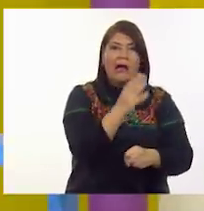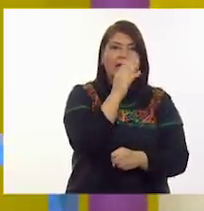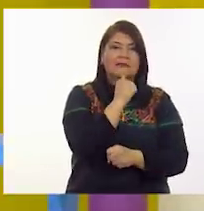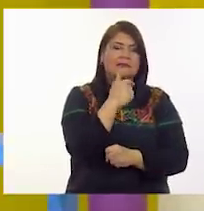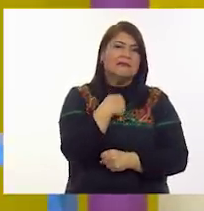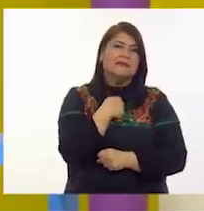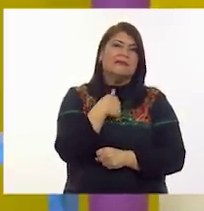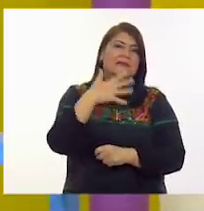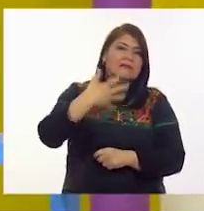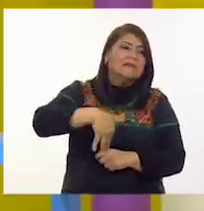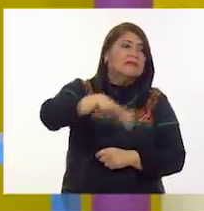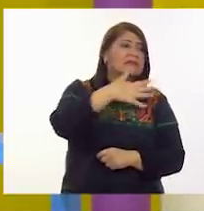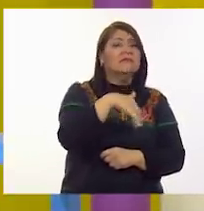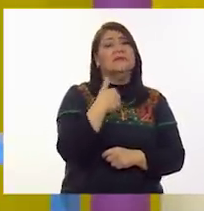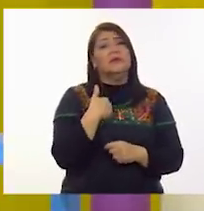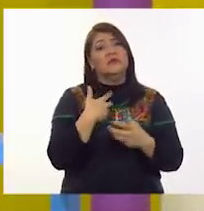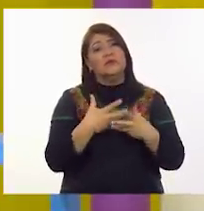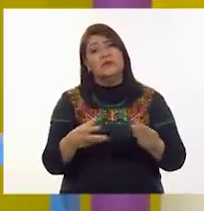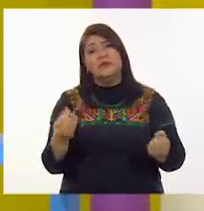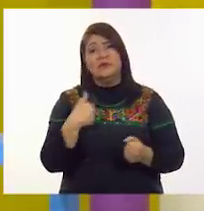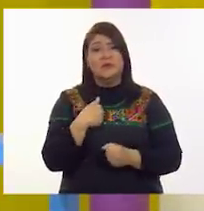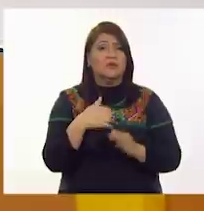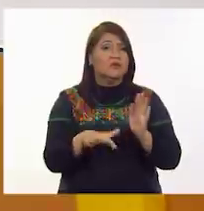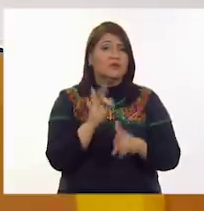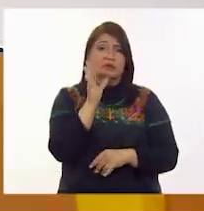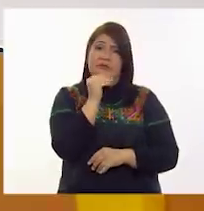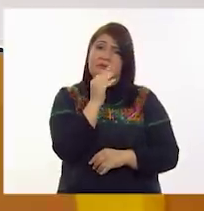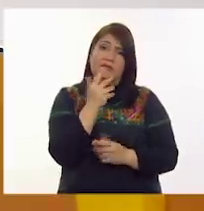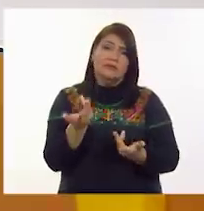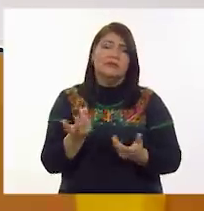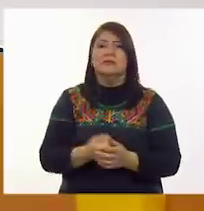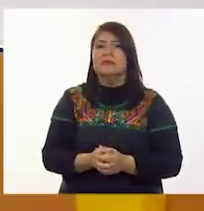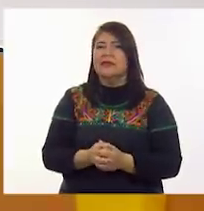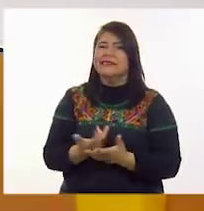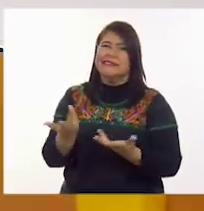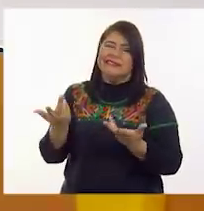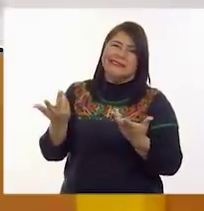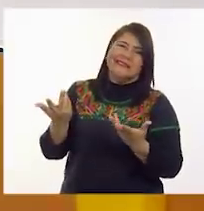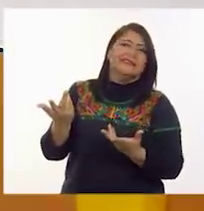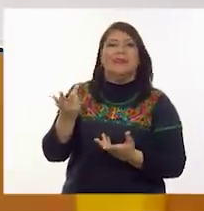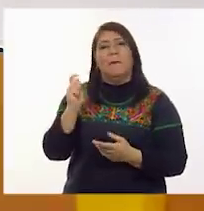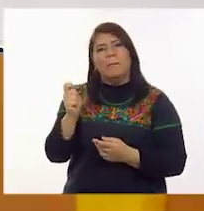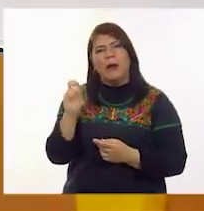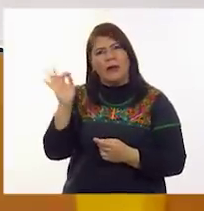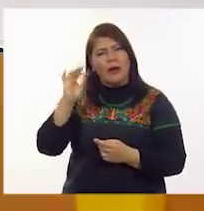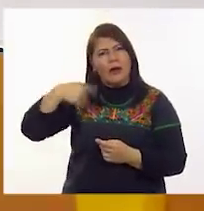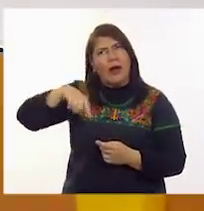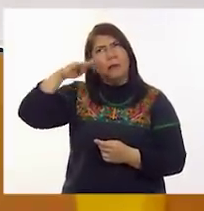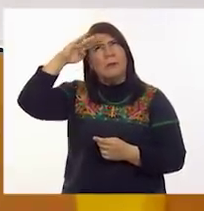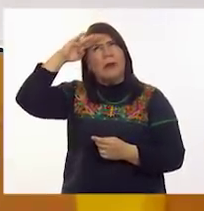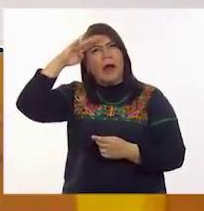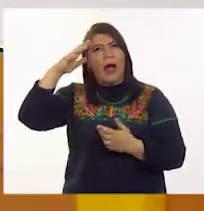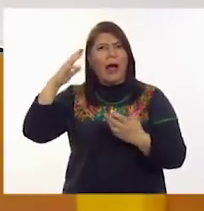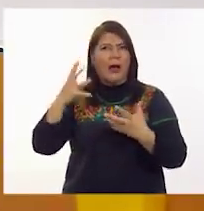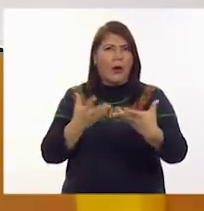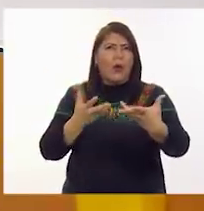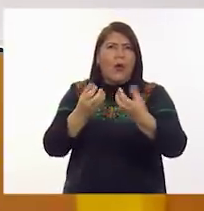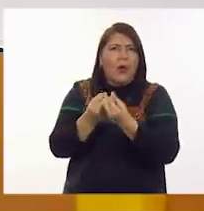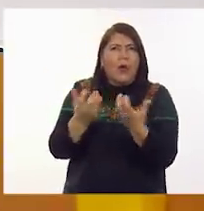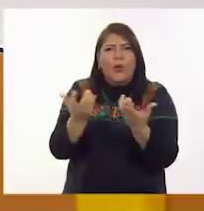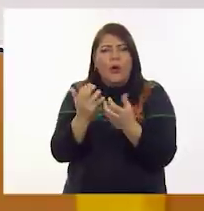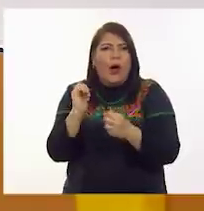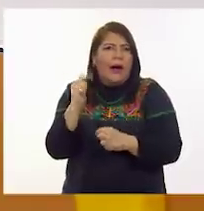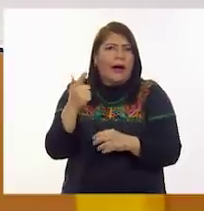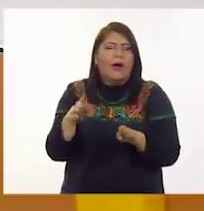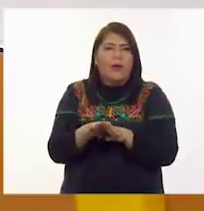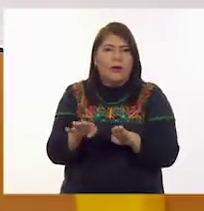lo encuentro. ¡Ay, no! ¡Qué barbaridad! Pero bueno, algo podremos hacer entre todos y entre